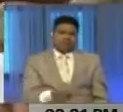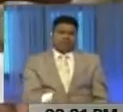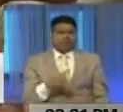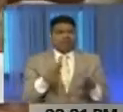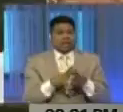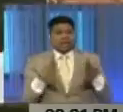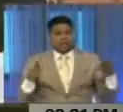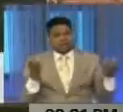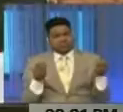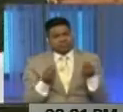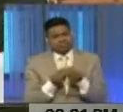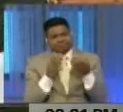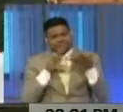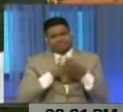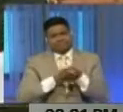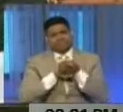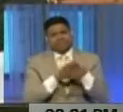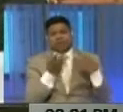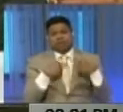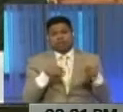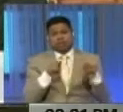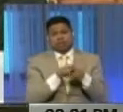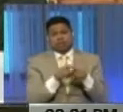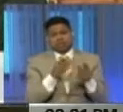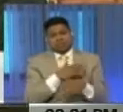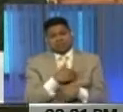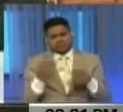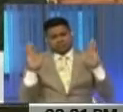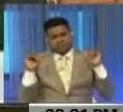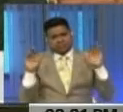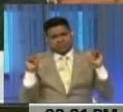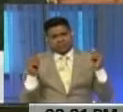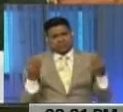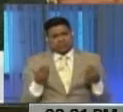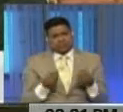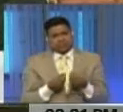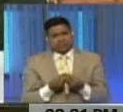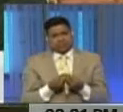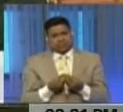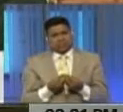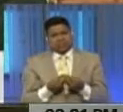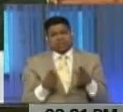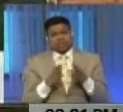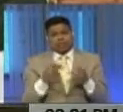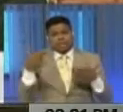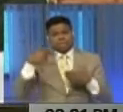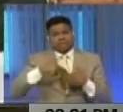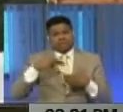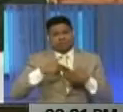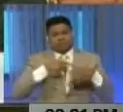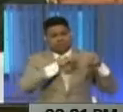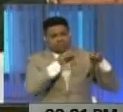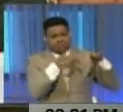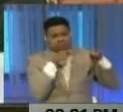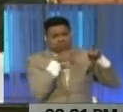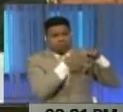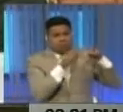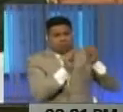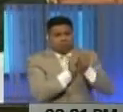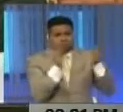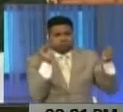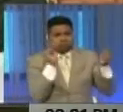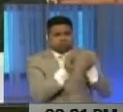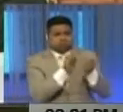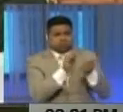compañero. Igualmente quiero saludar al encargado de asuntos petroleros y minería de la Embajada de Estados Unidos